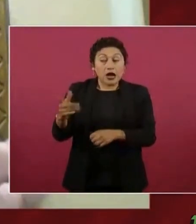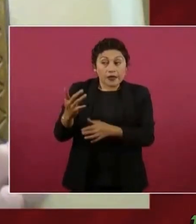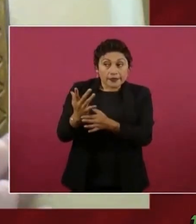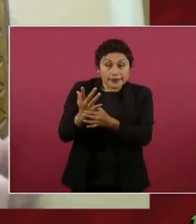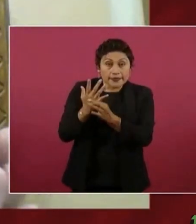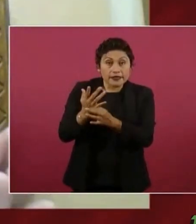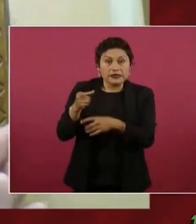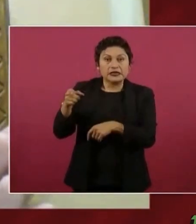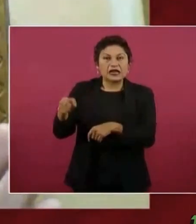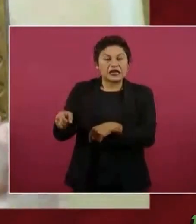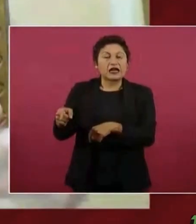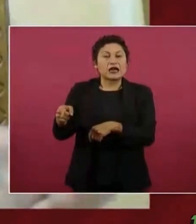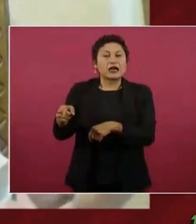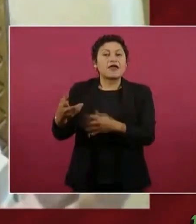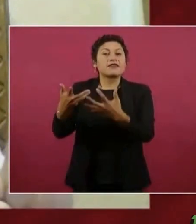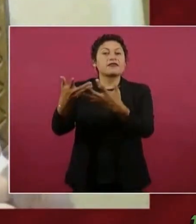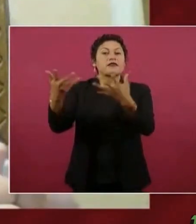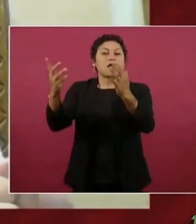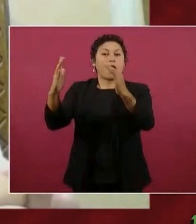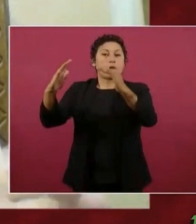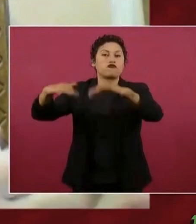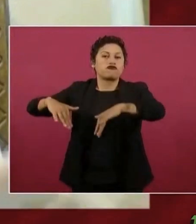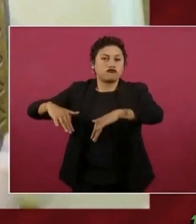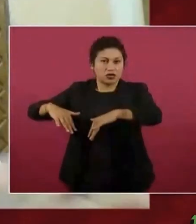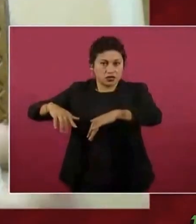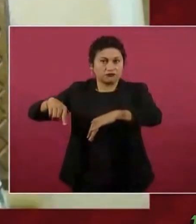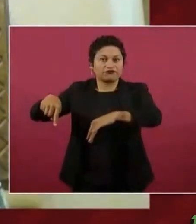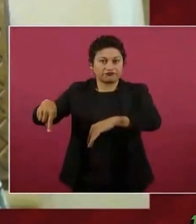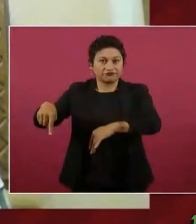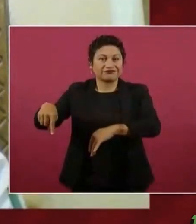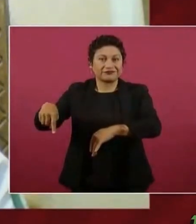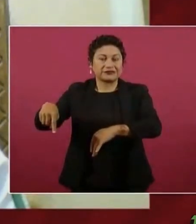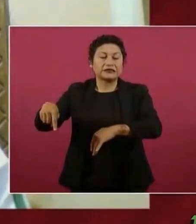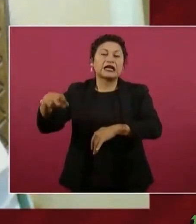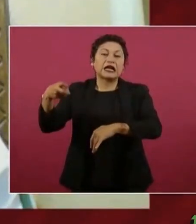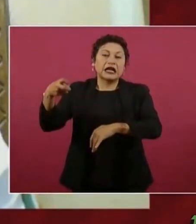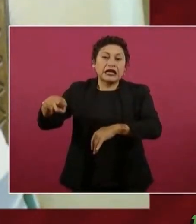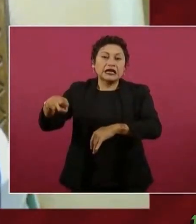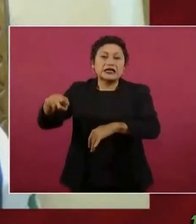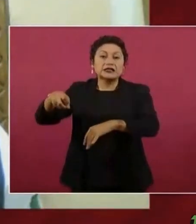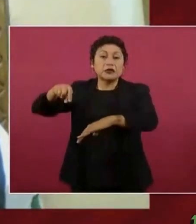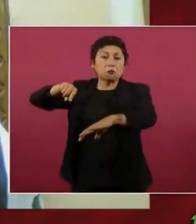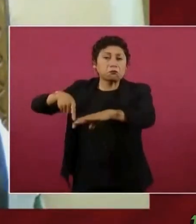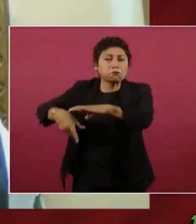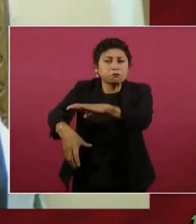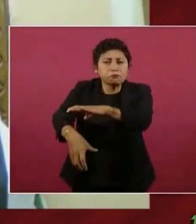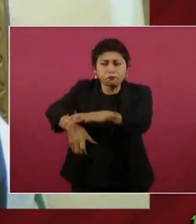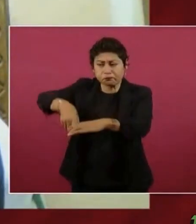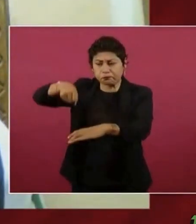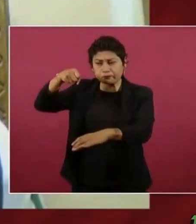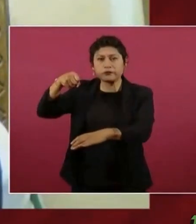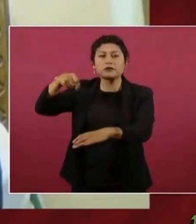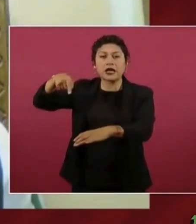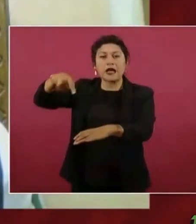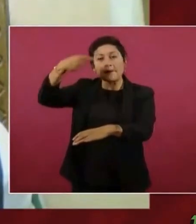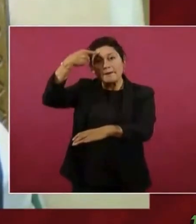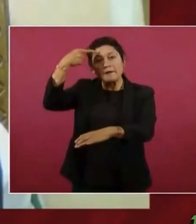se había reblandecido la tierra y hubo perforación, y ahí fue el ingreso del